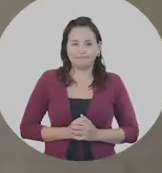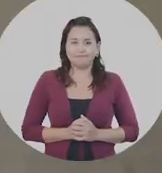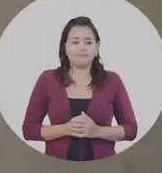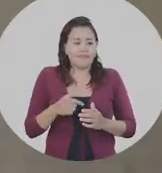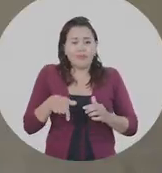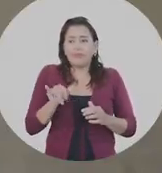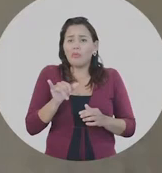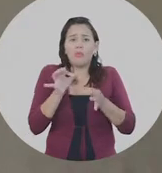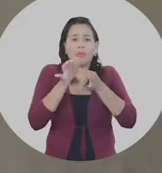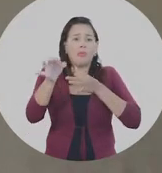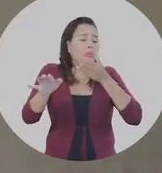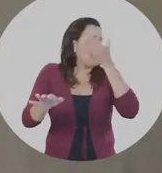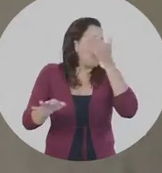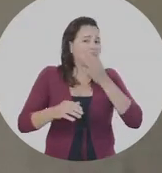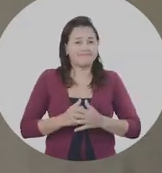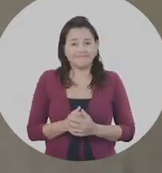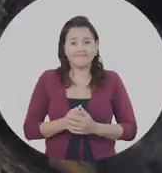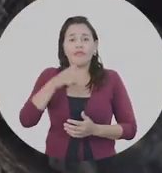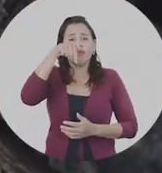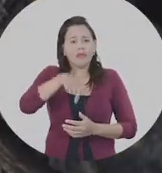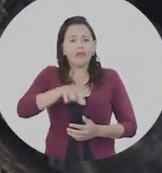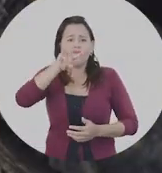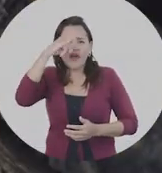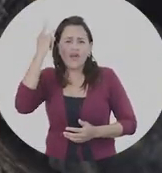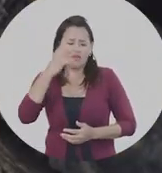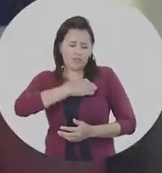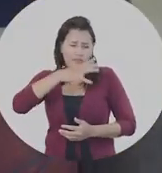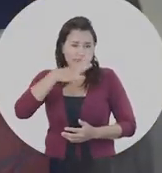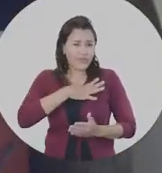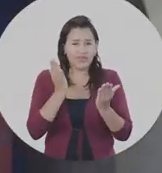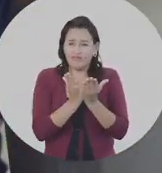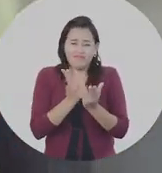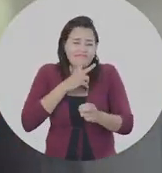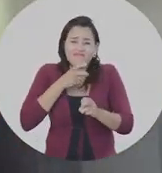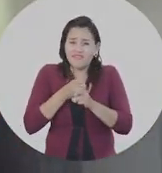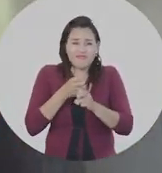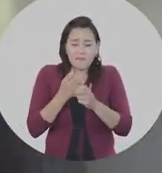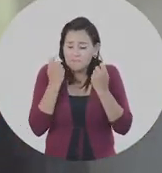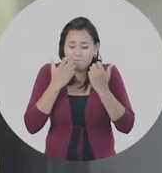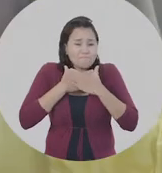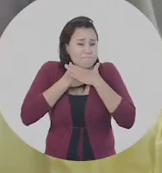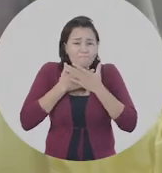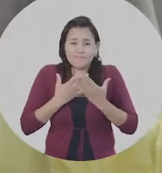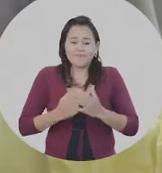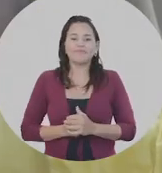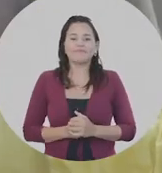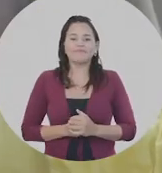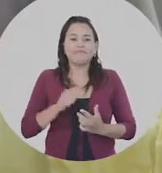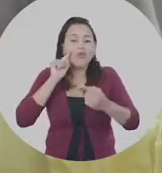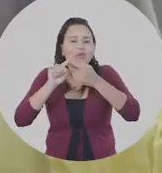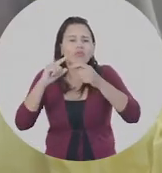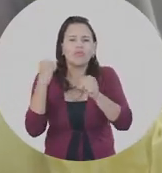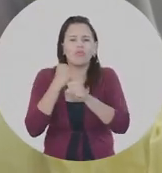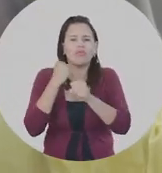abandono aquí en este corregimiento. Las personas acá no tienen las mismas posibilidades de estudiar, no tienen con qué. La única fuente